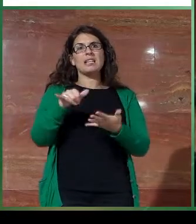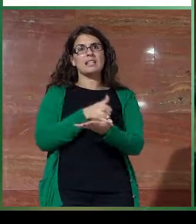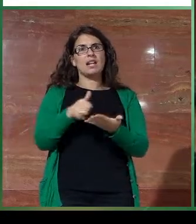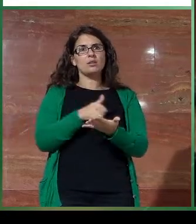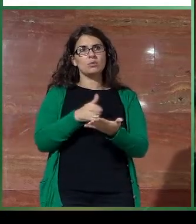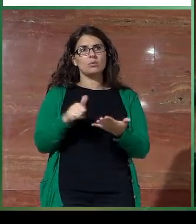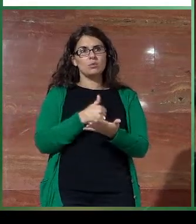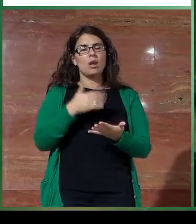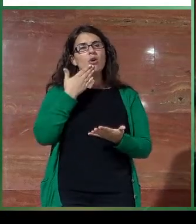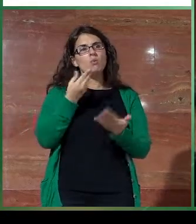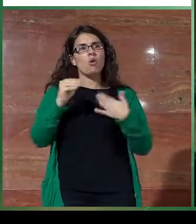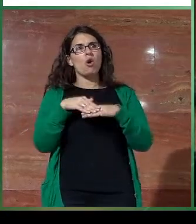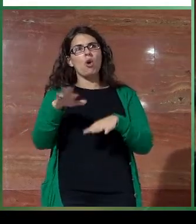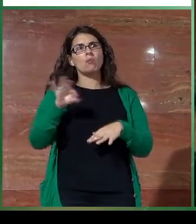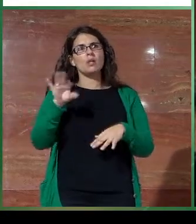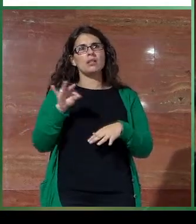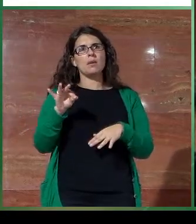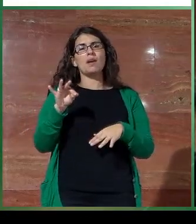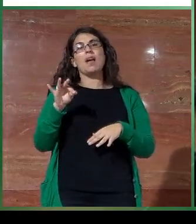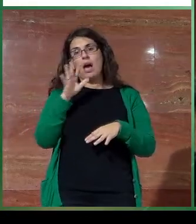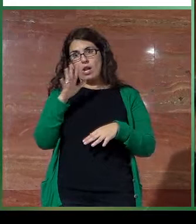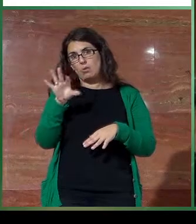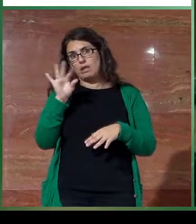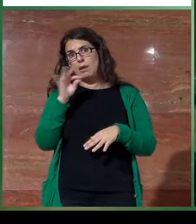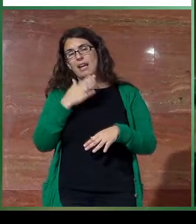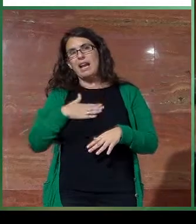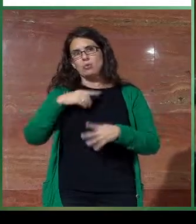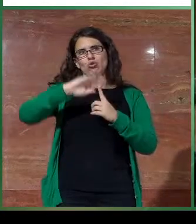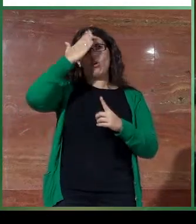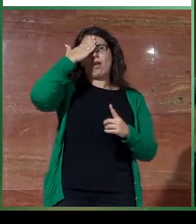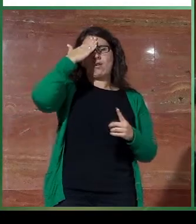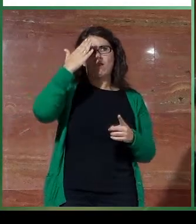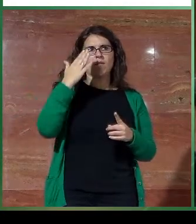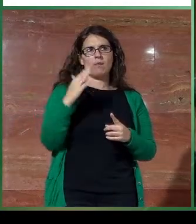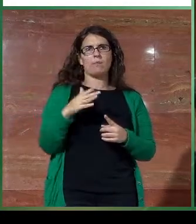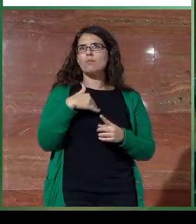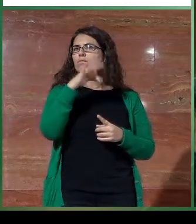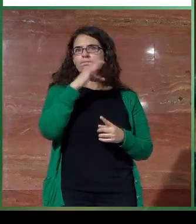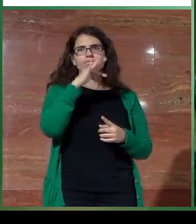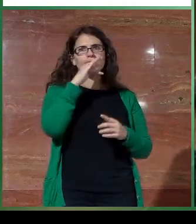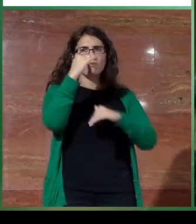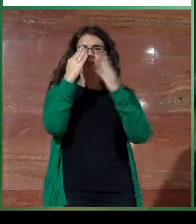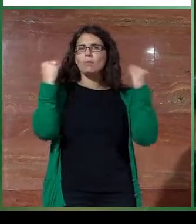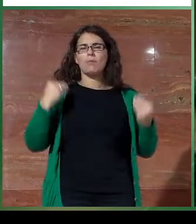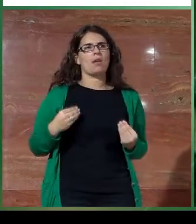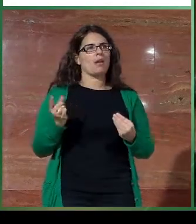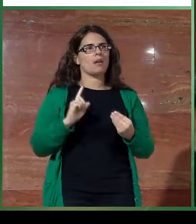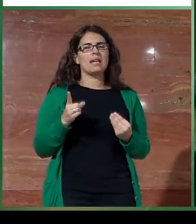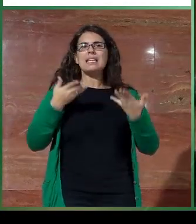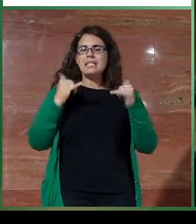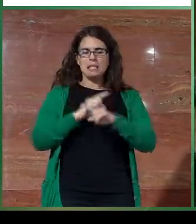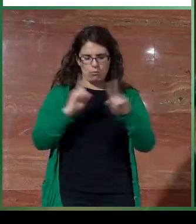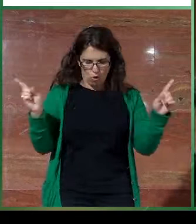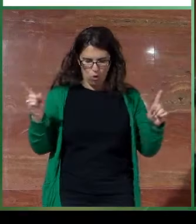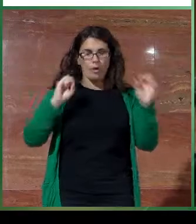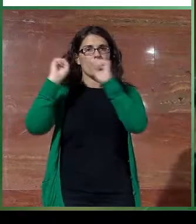ahora optativa como troncal. Y no hay suficiente atención ni defensa por parte